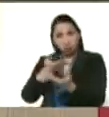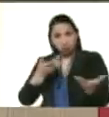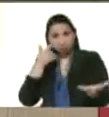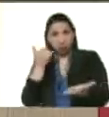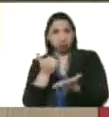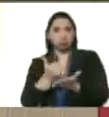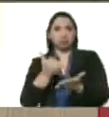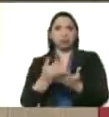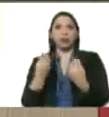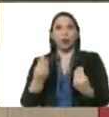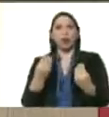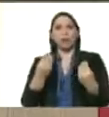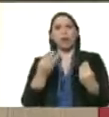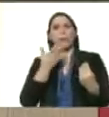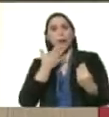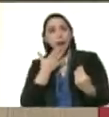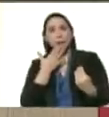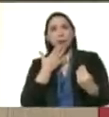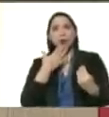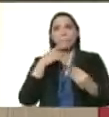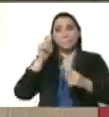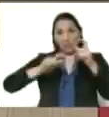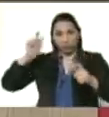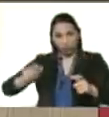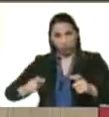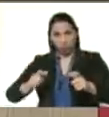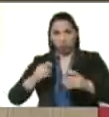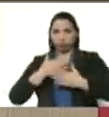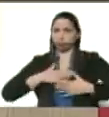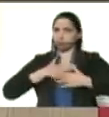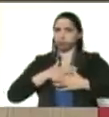ver, ya la tasa de recuperado asciende a